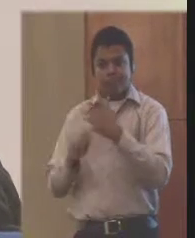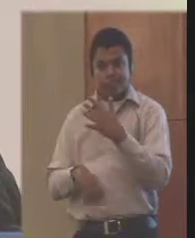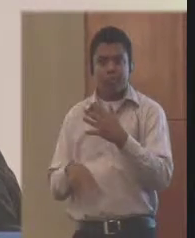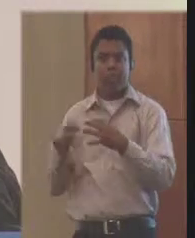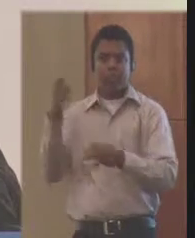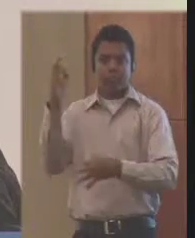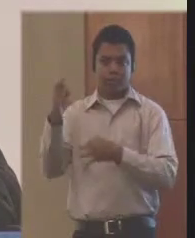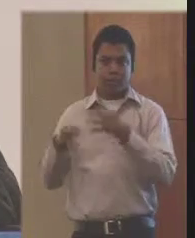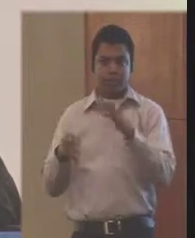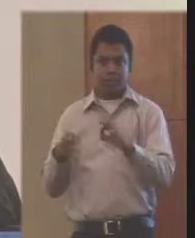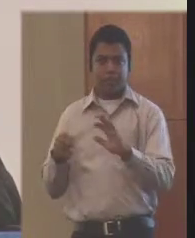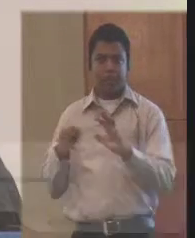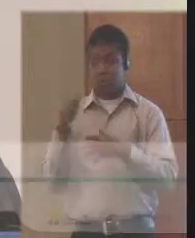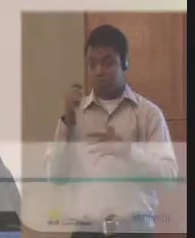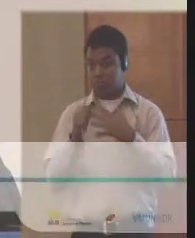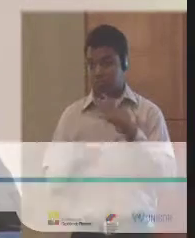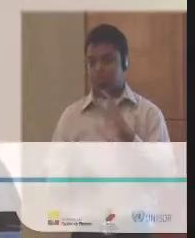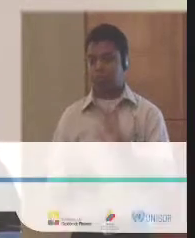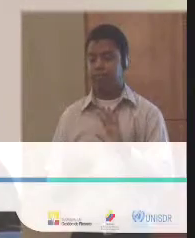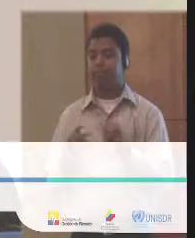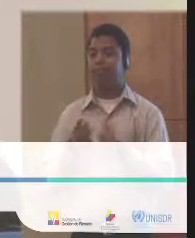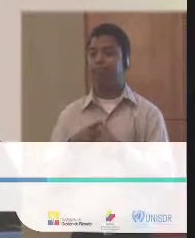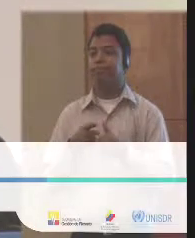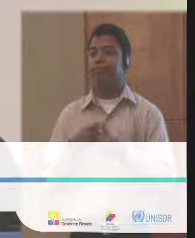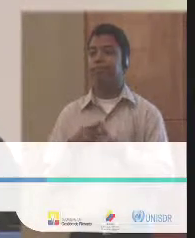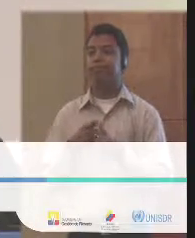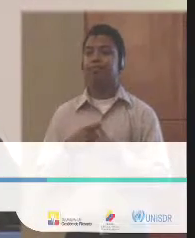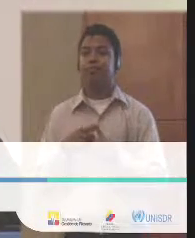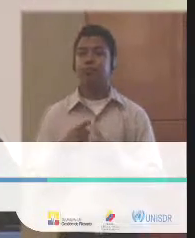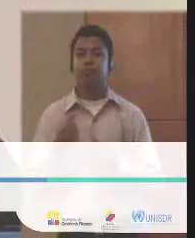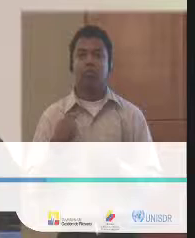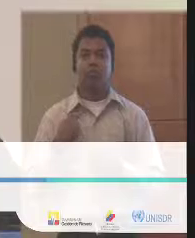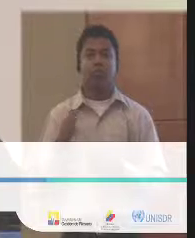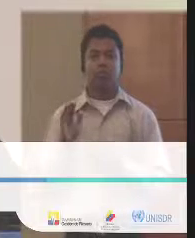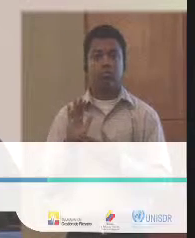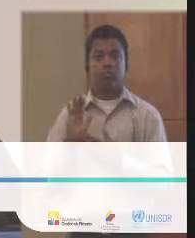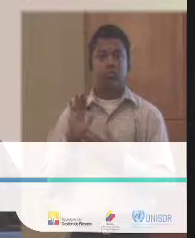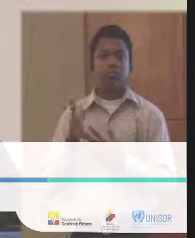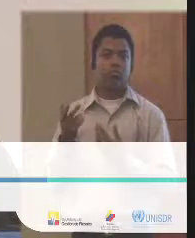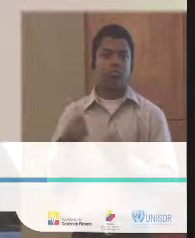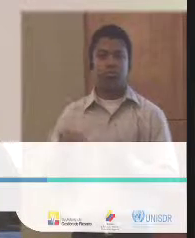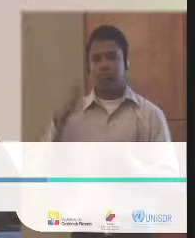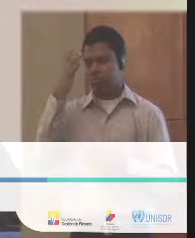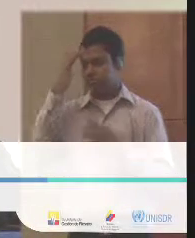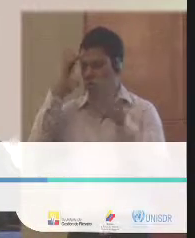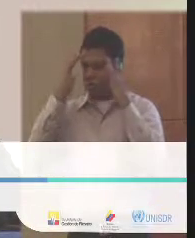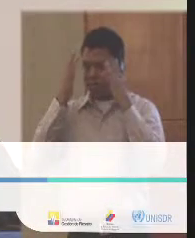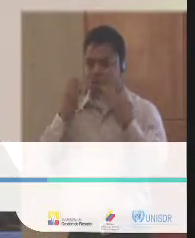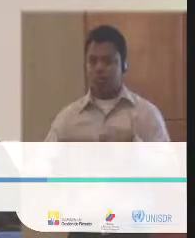se ha demostrado que nos une una gran preocupación. Nadie solo puede